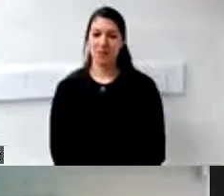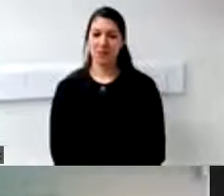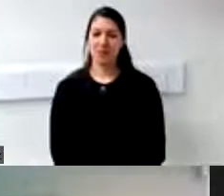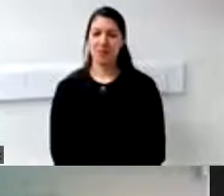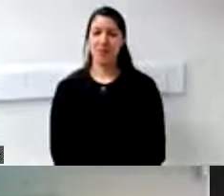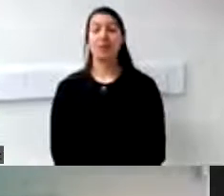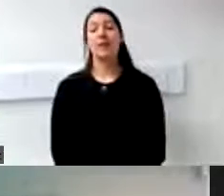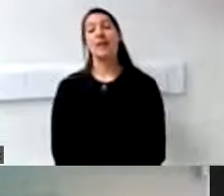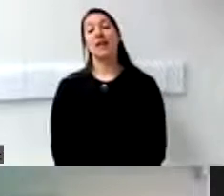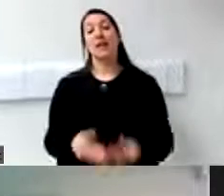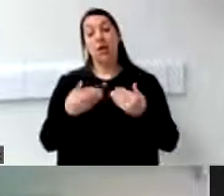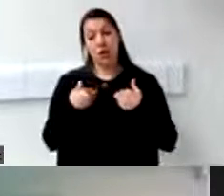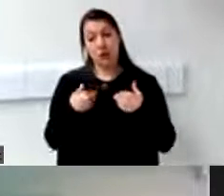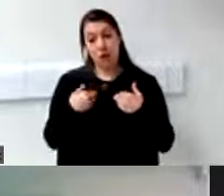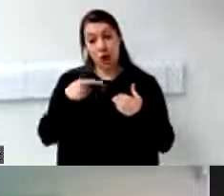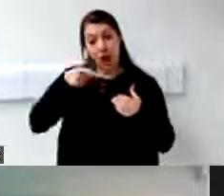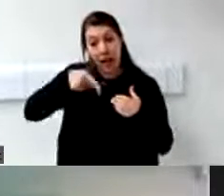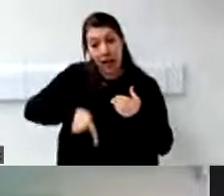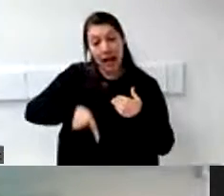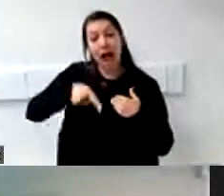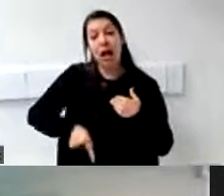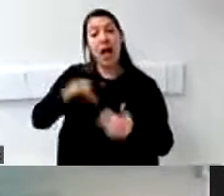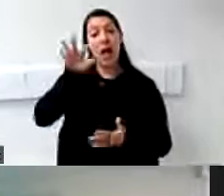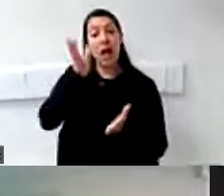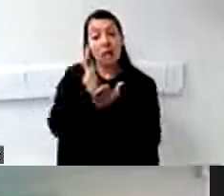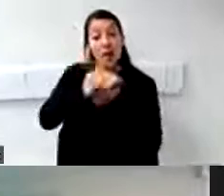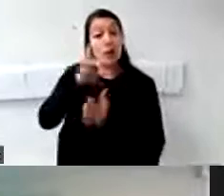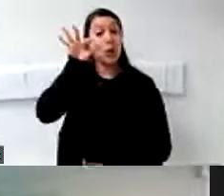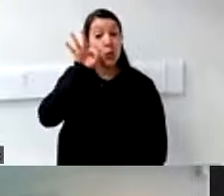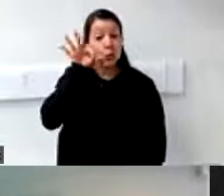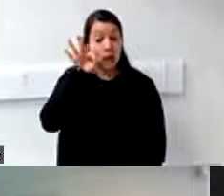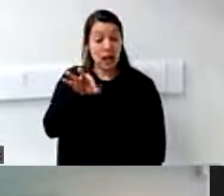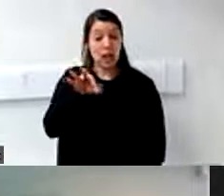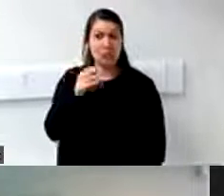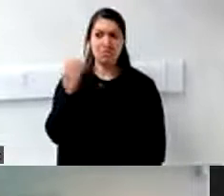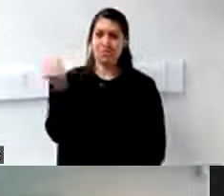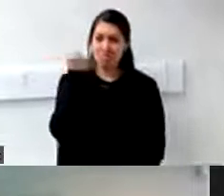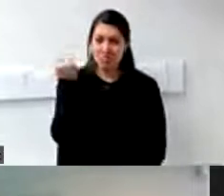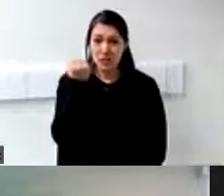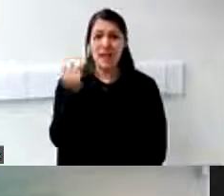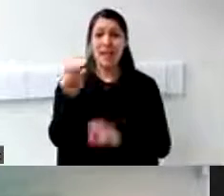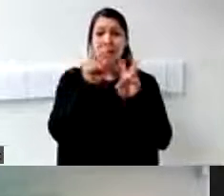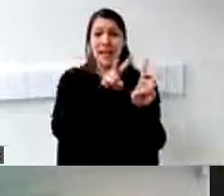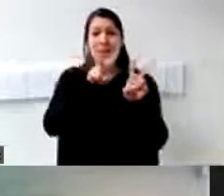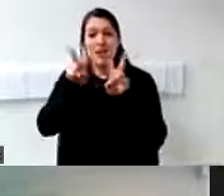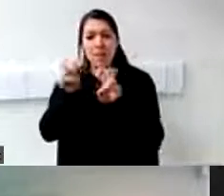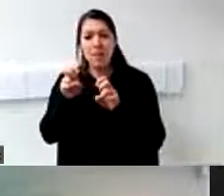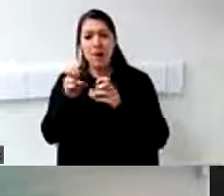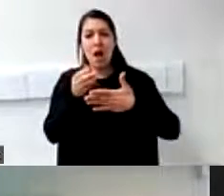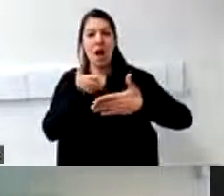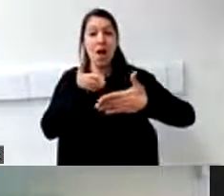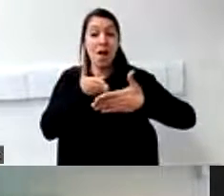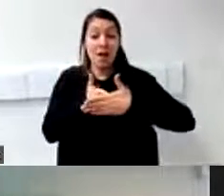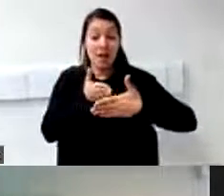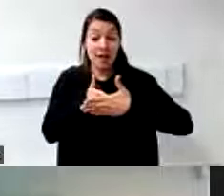Bueno, yo soy acá de San Gregorio de Polanco. Me pareció muy importante el tema de la barrera, la parte